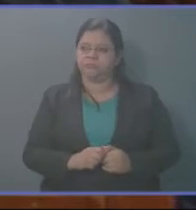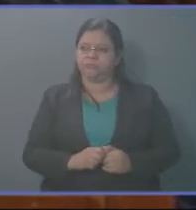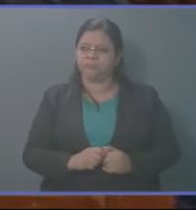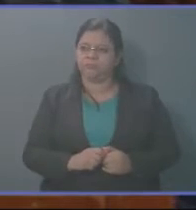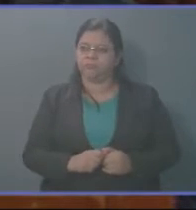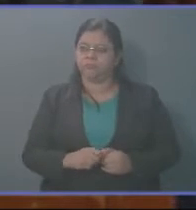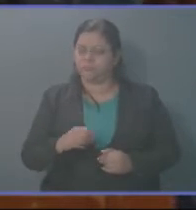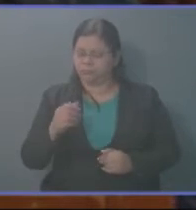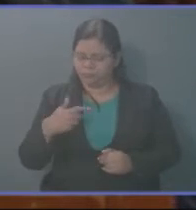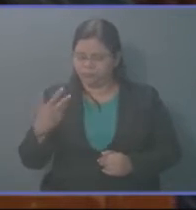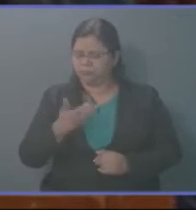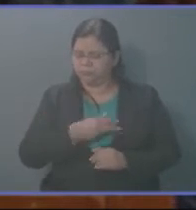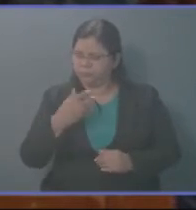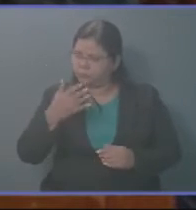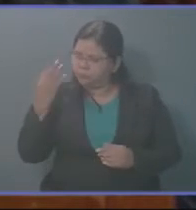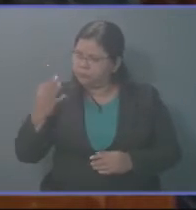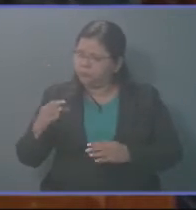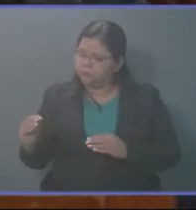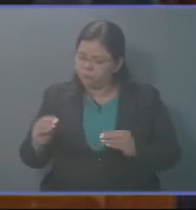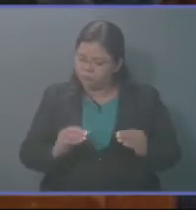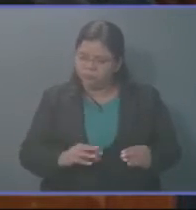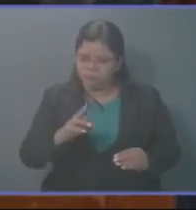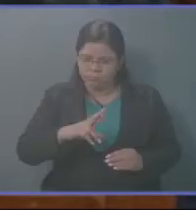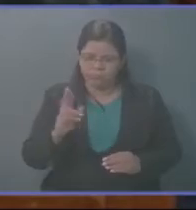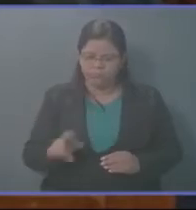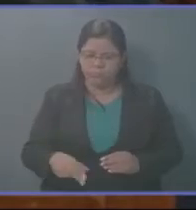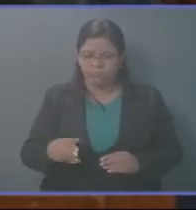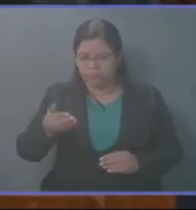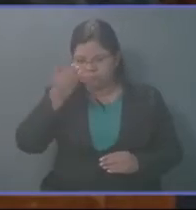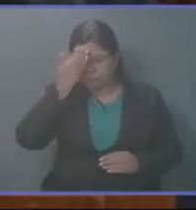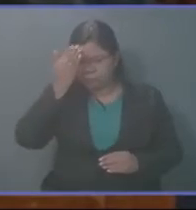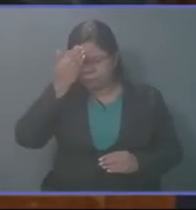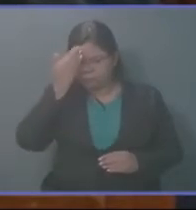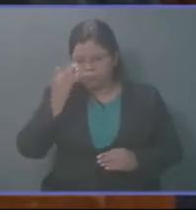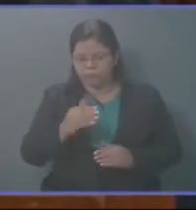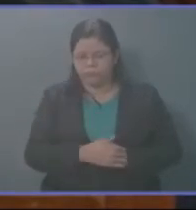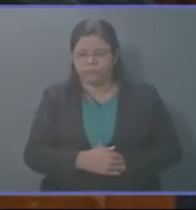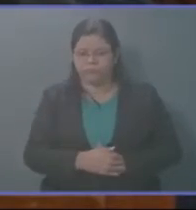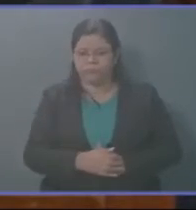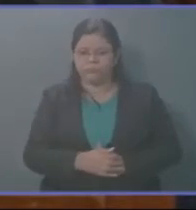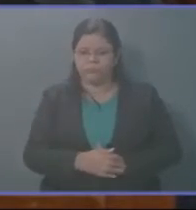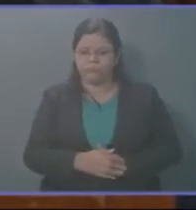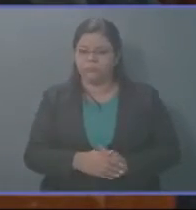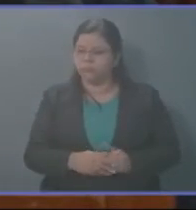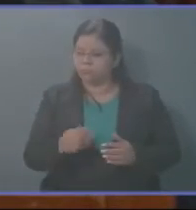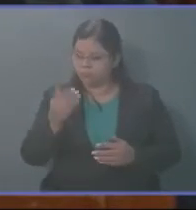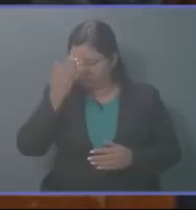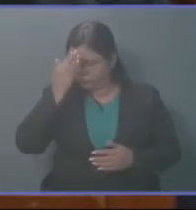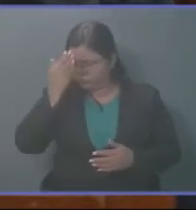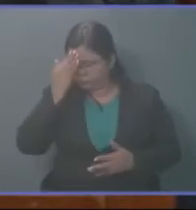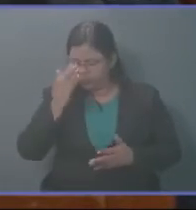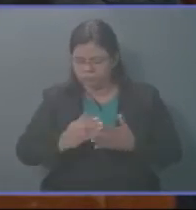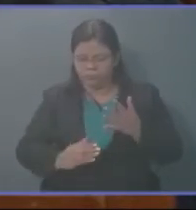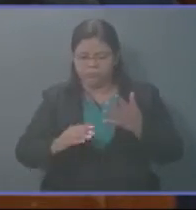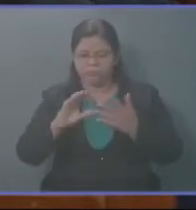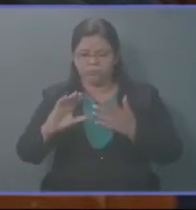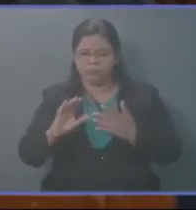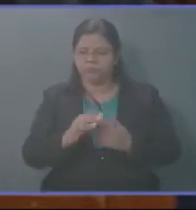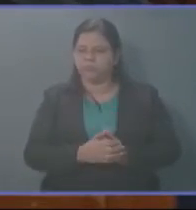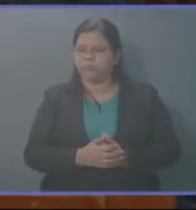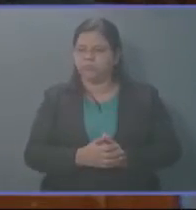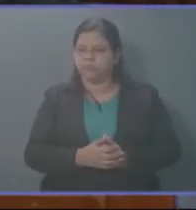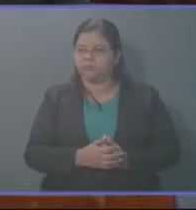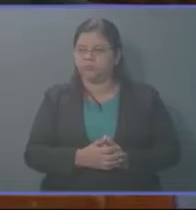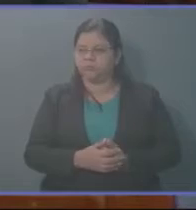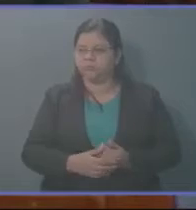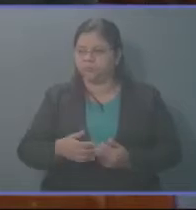Es que hay que ser realista. Y hay que saber llevar la Constitución, hay que saber leer la Constitución. Entonces yo creo